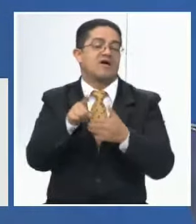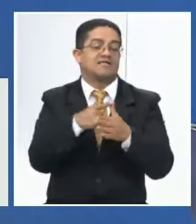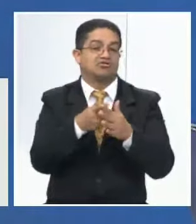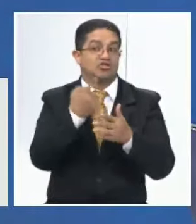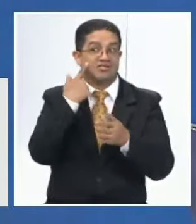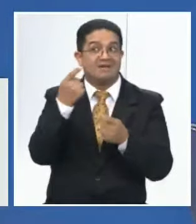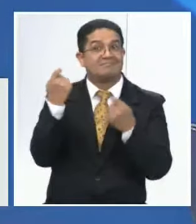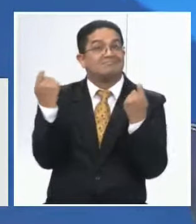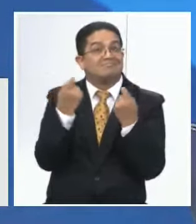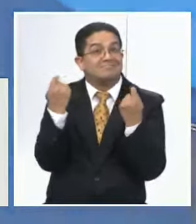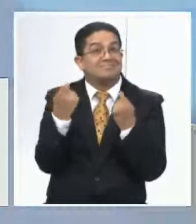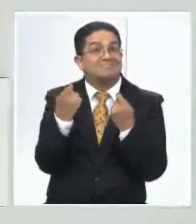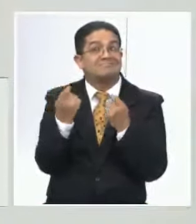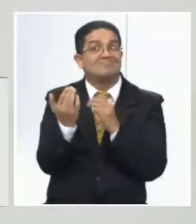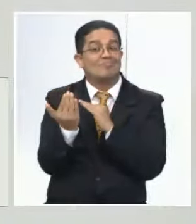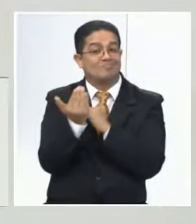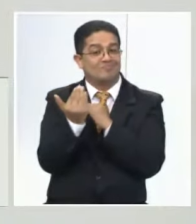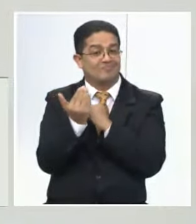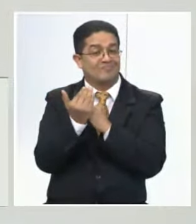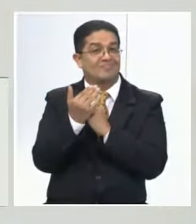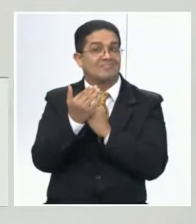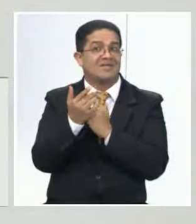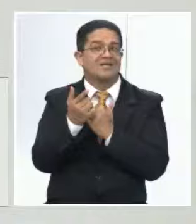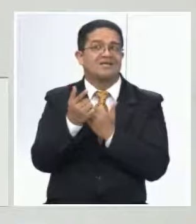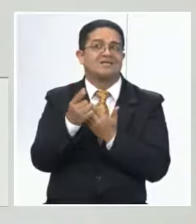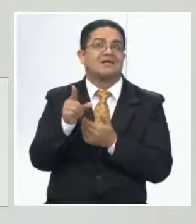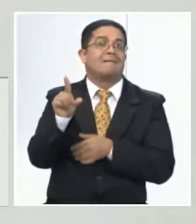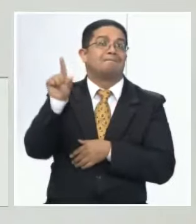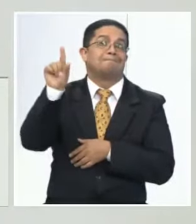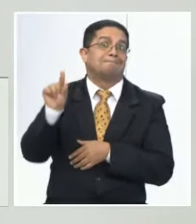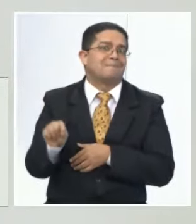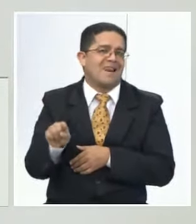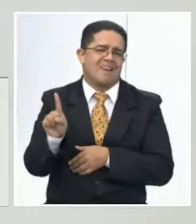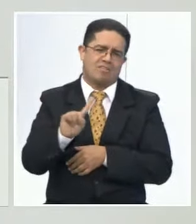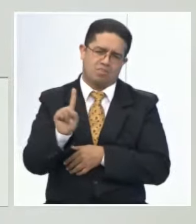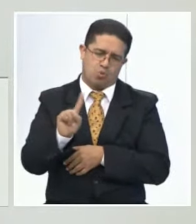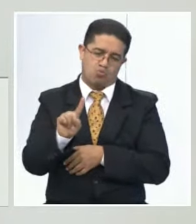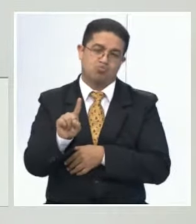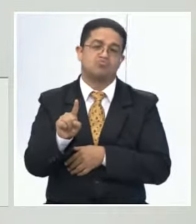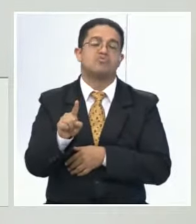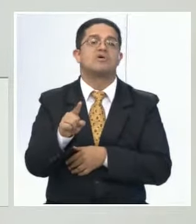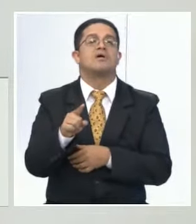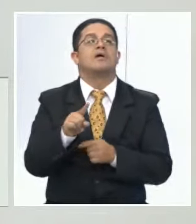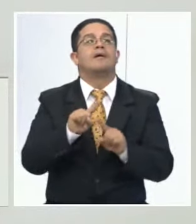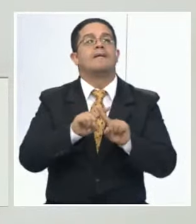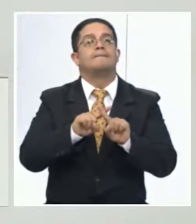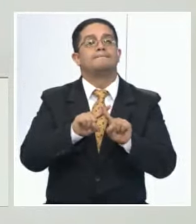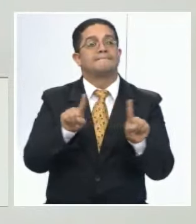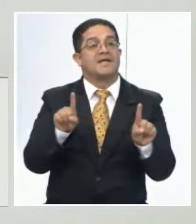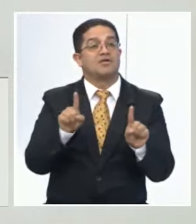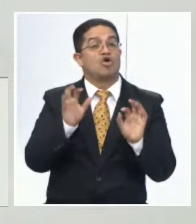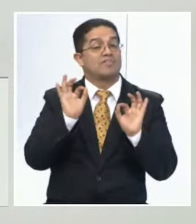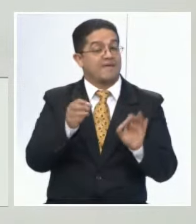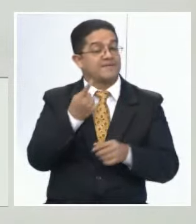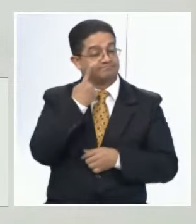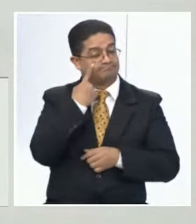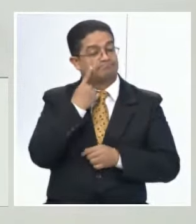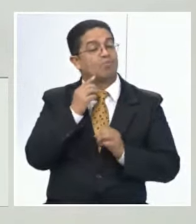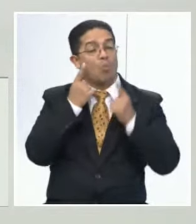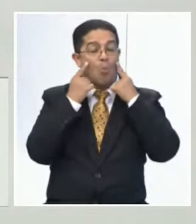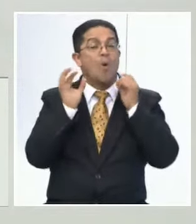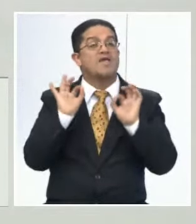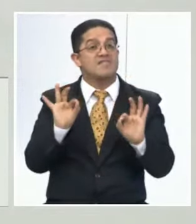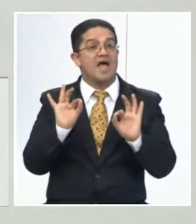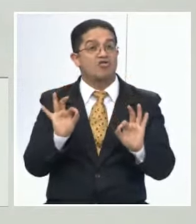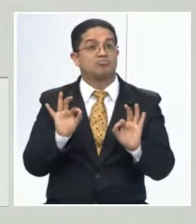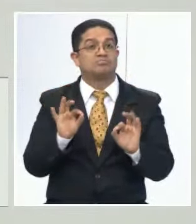estéticos o de la piel no son tan económicos. Existe un abanico que podemos tener en diferentes rangos, pero debemos estar alerta. Porque muchas